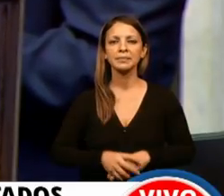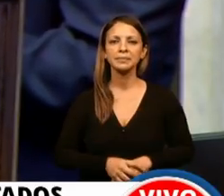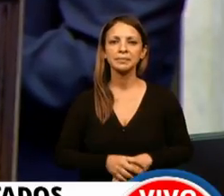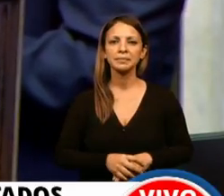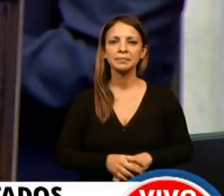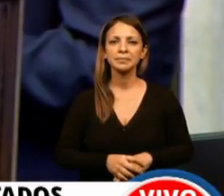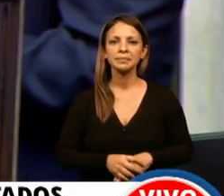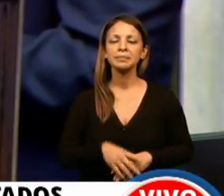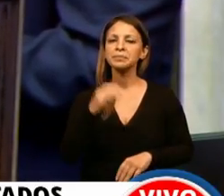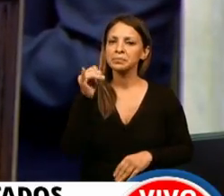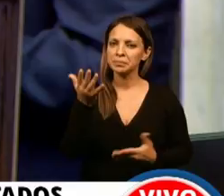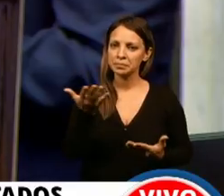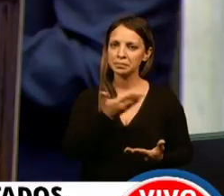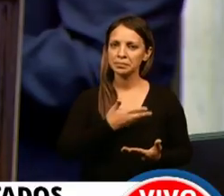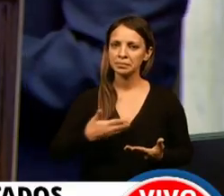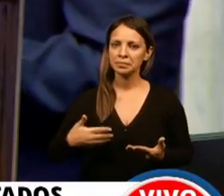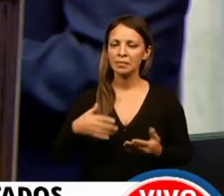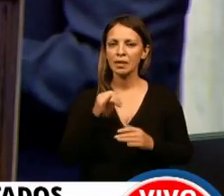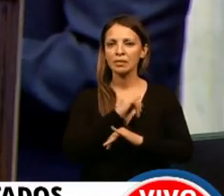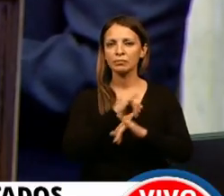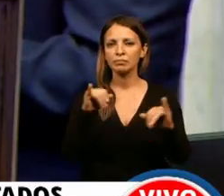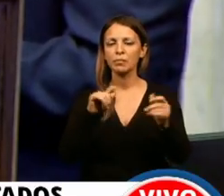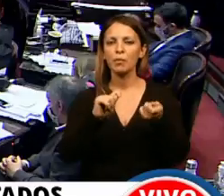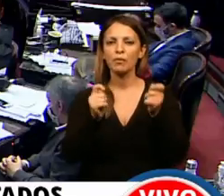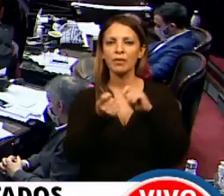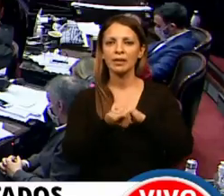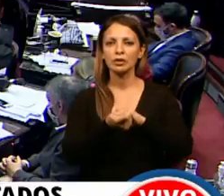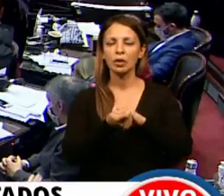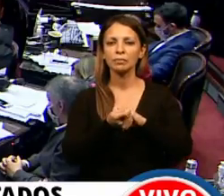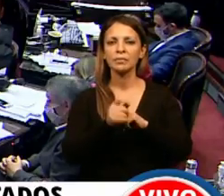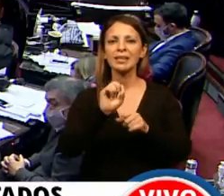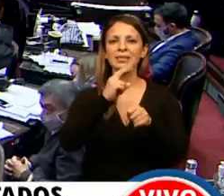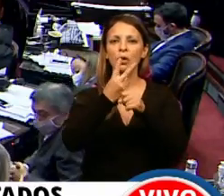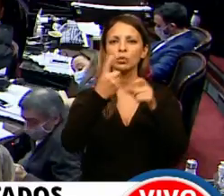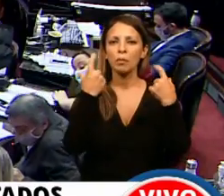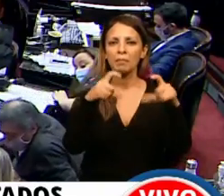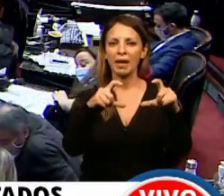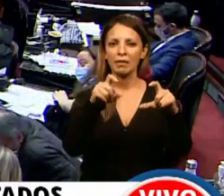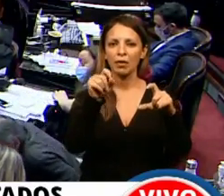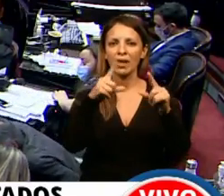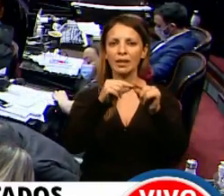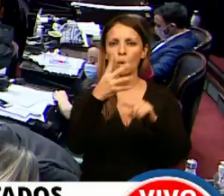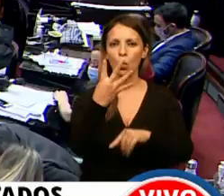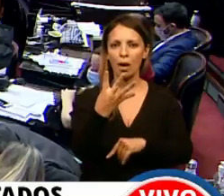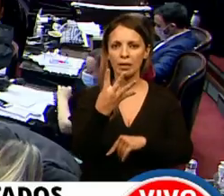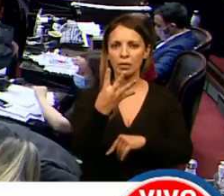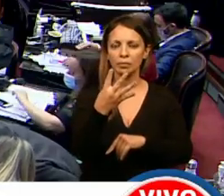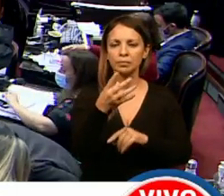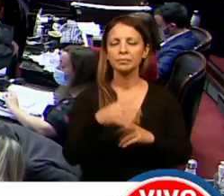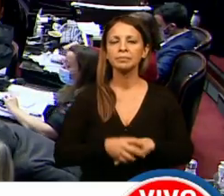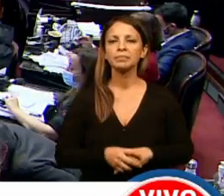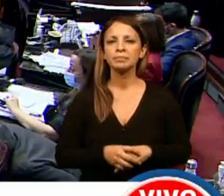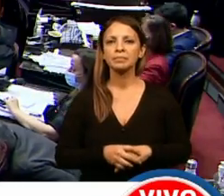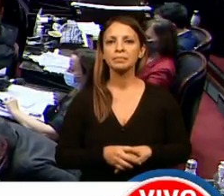si presidente para informar un cambio en el segundo párrafo del artículo 4 de la orden del